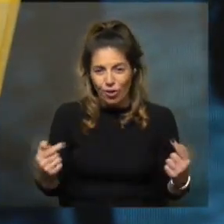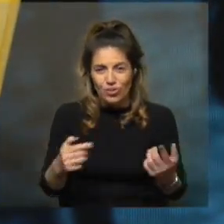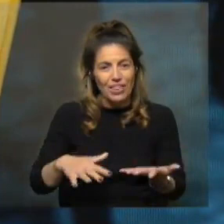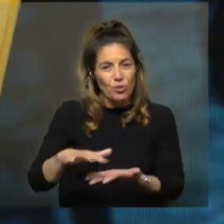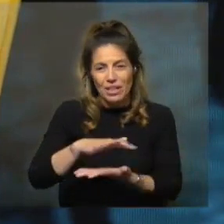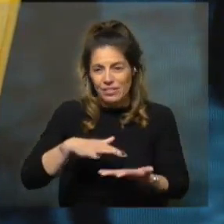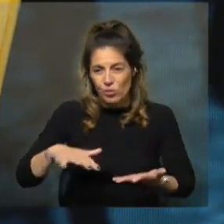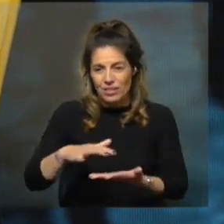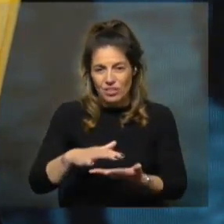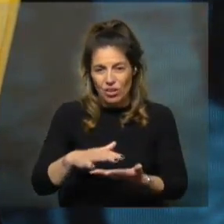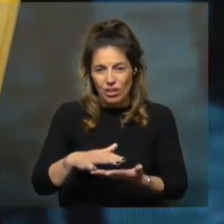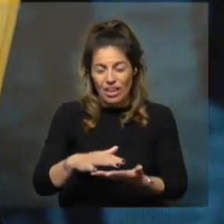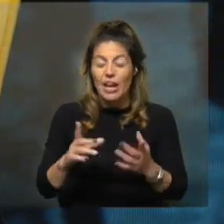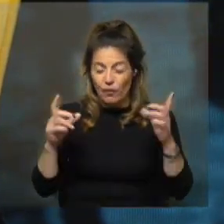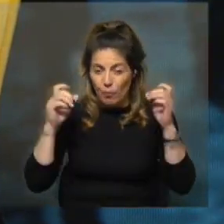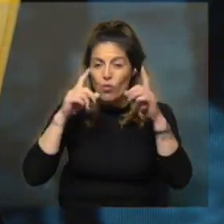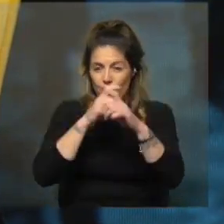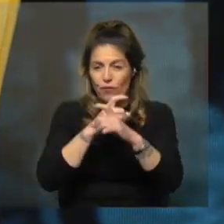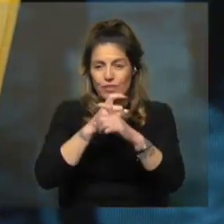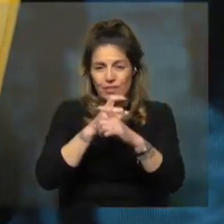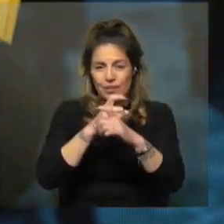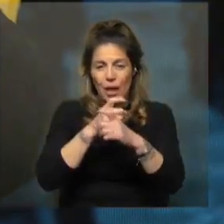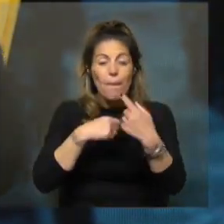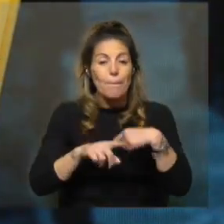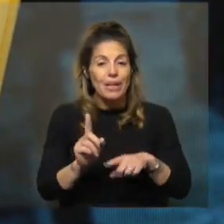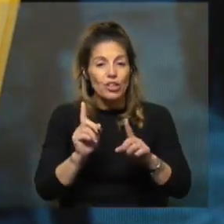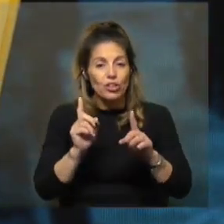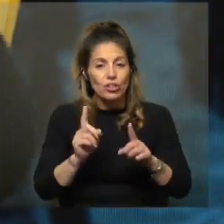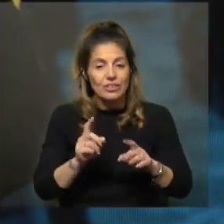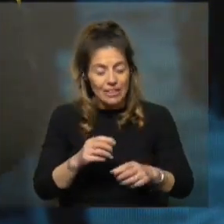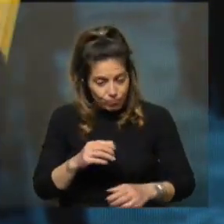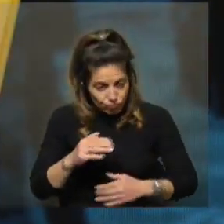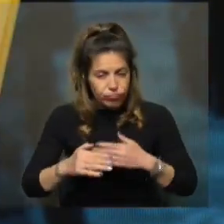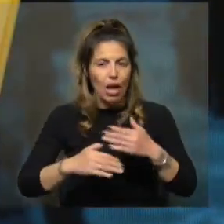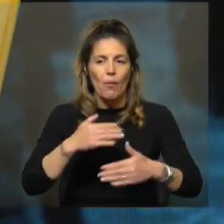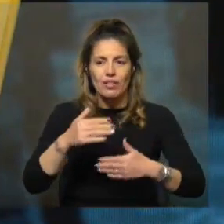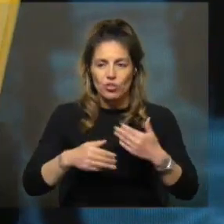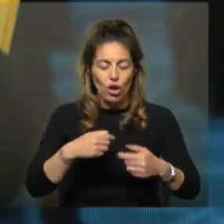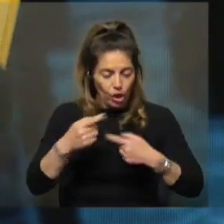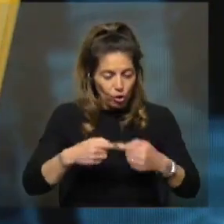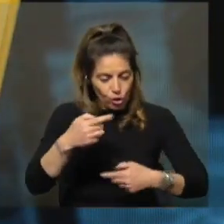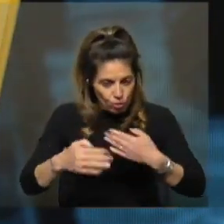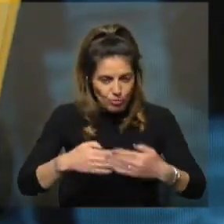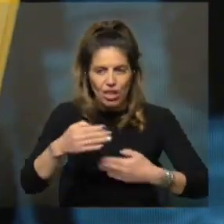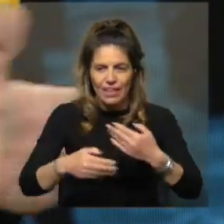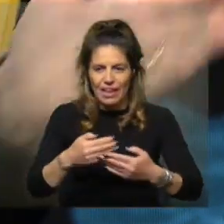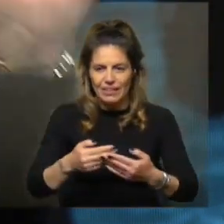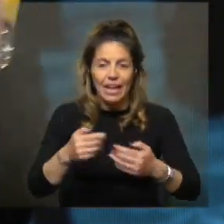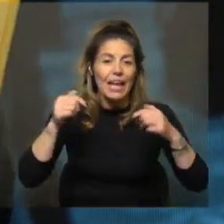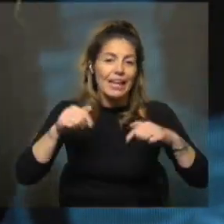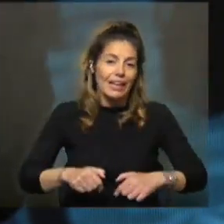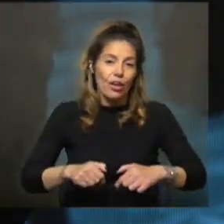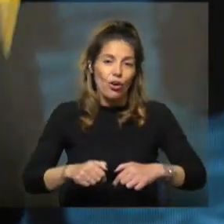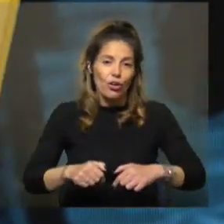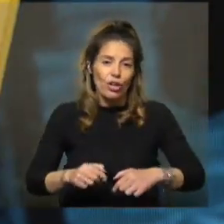situación que fue muy difícil este pero pero que se sobrellevó y que seguimos adelante y que bueno hoy tenemos a